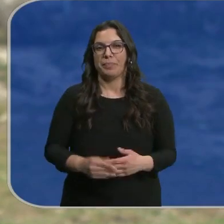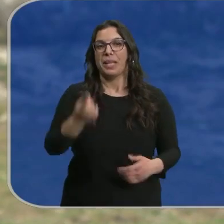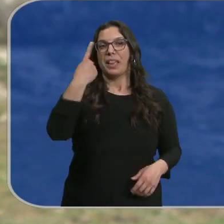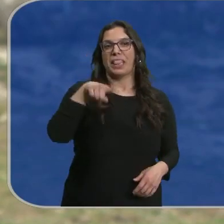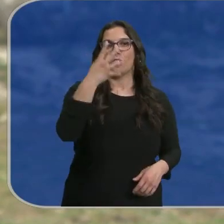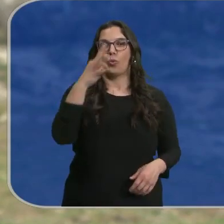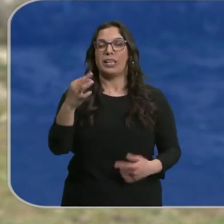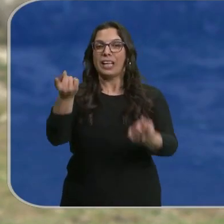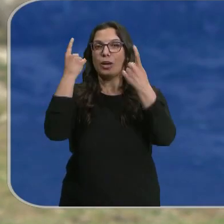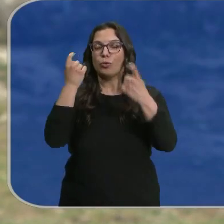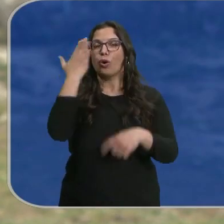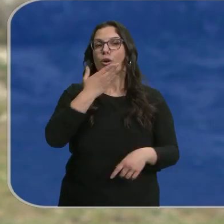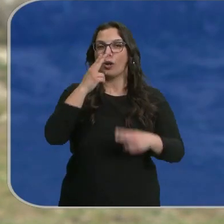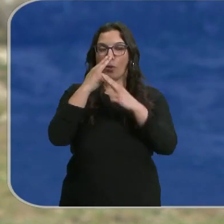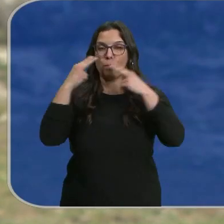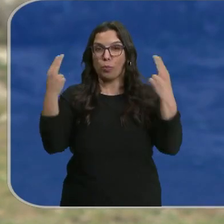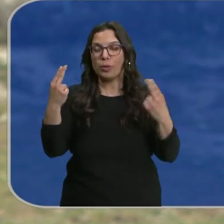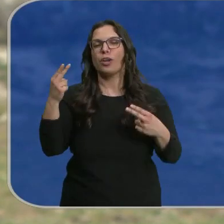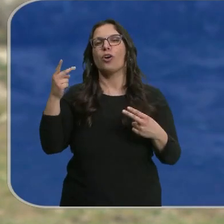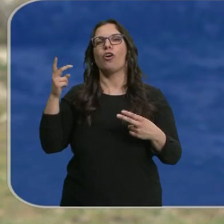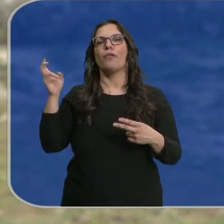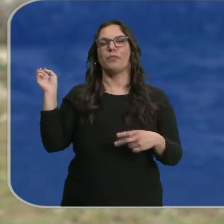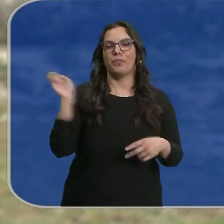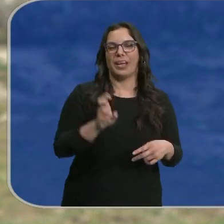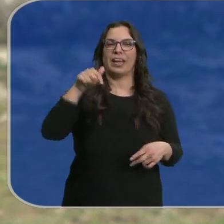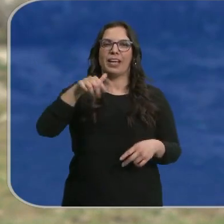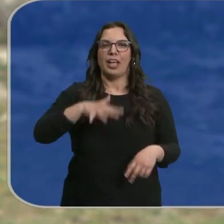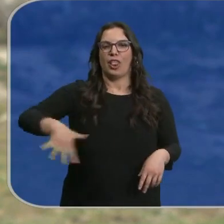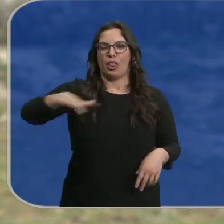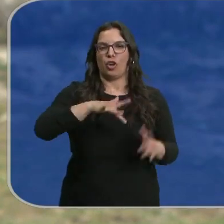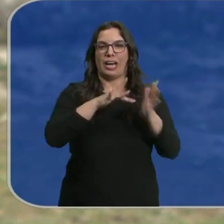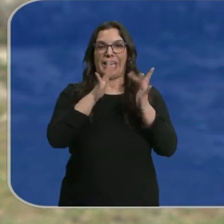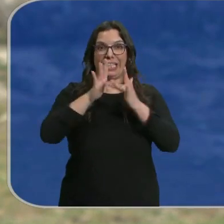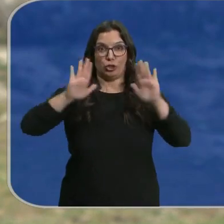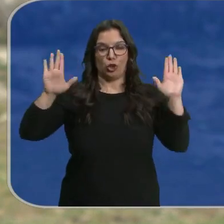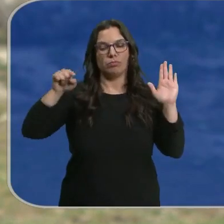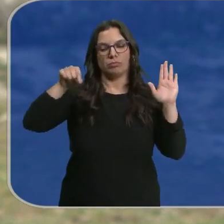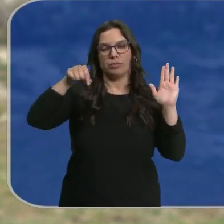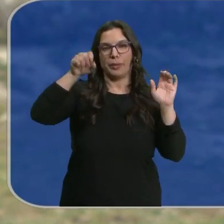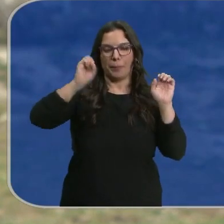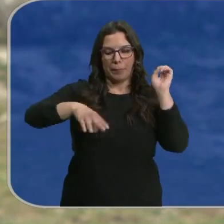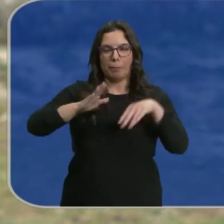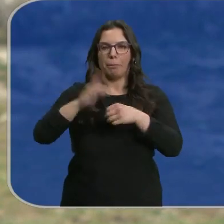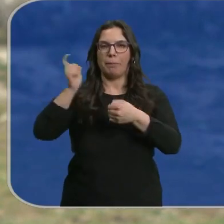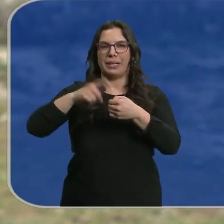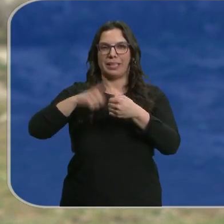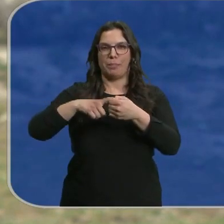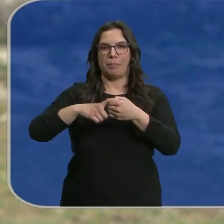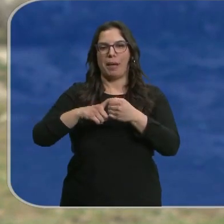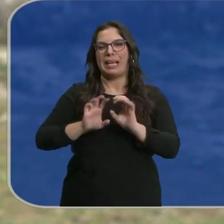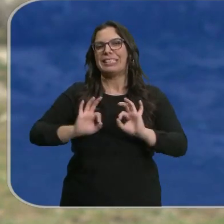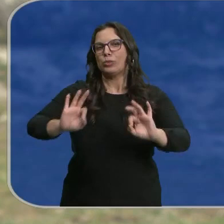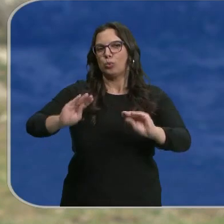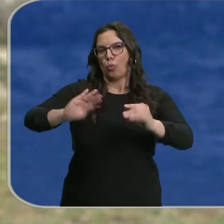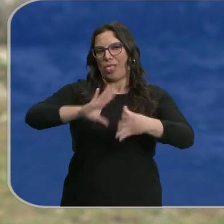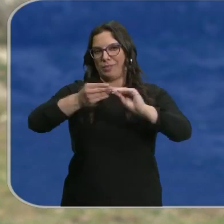140 alumnos del Colegio Público Juanmena se han acercado hasta los pies del Cristo del Otero para participar en su pedrea